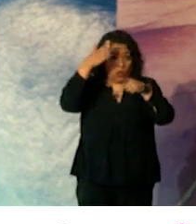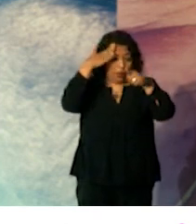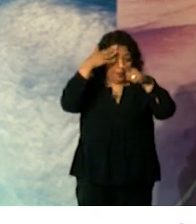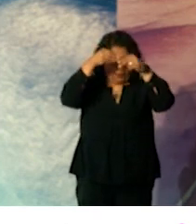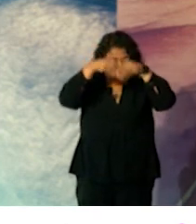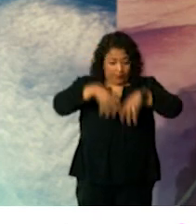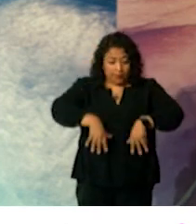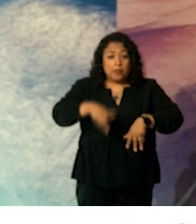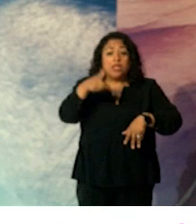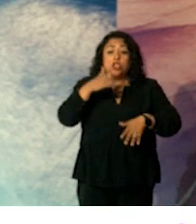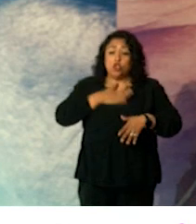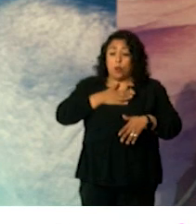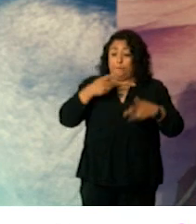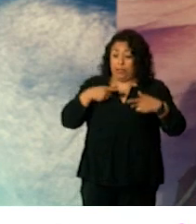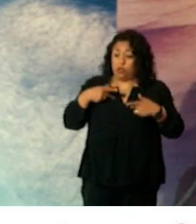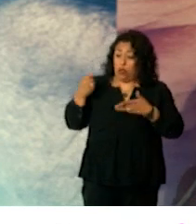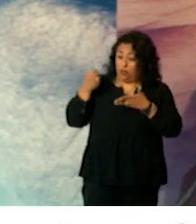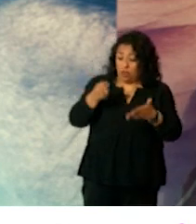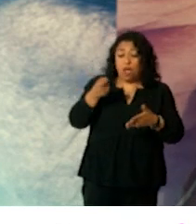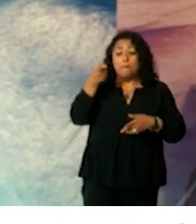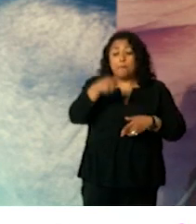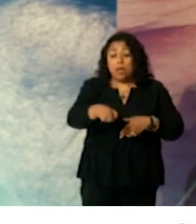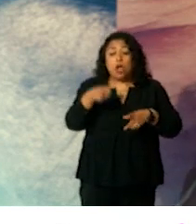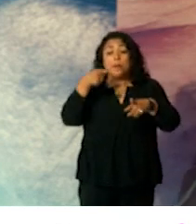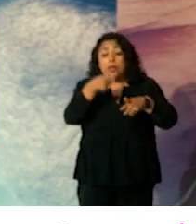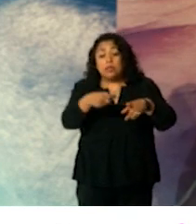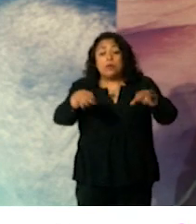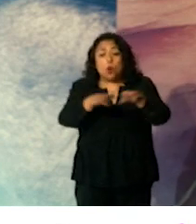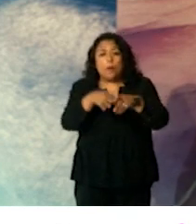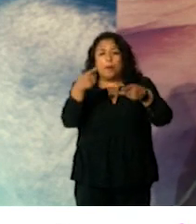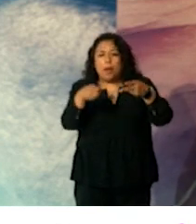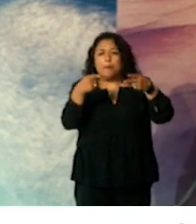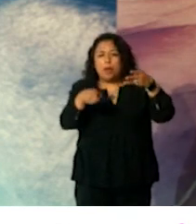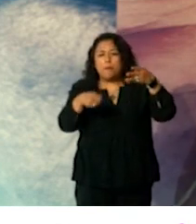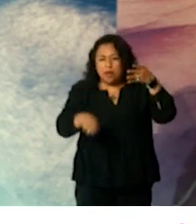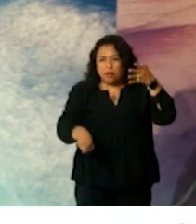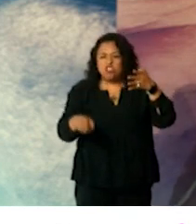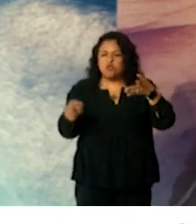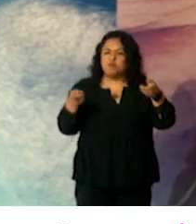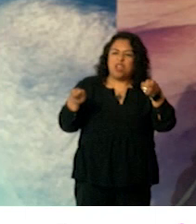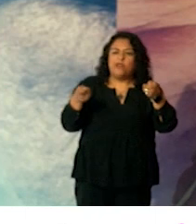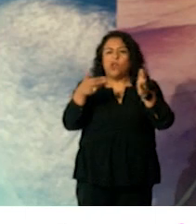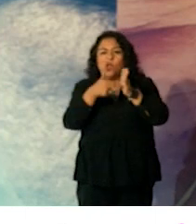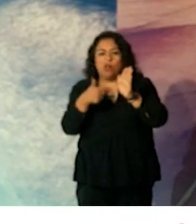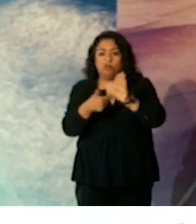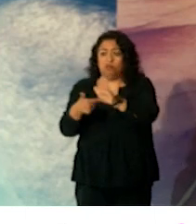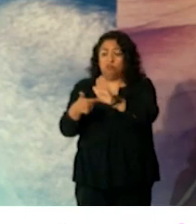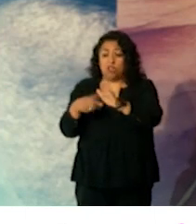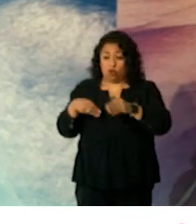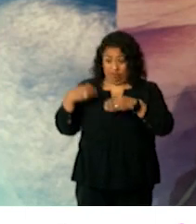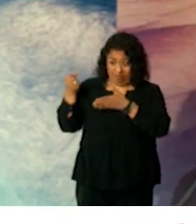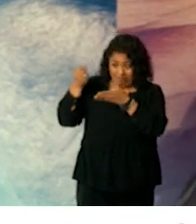el inversionista dicta qué quiere, cuáles son sus objetivos, cómo lo quiere, bla, bla, bla, y domina o pone la regla al que